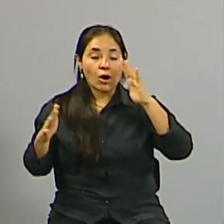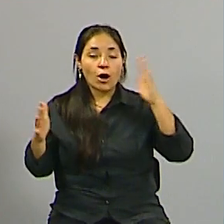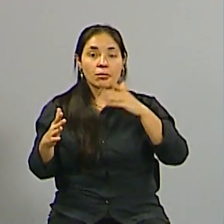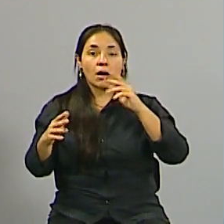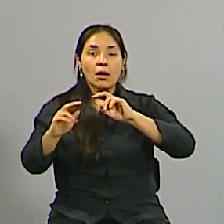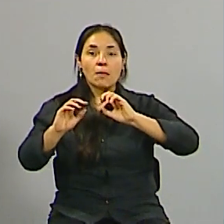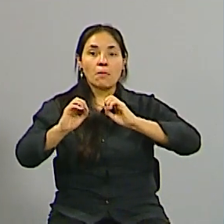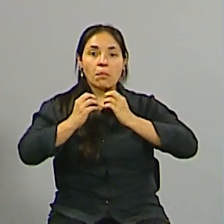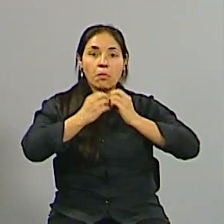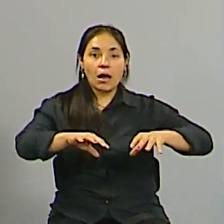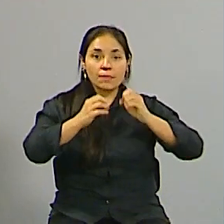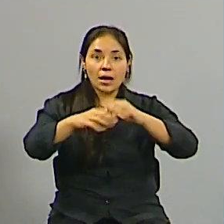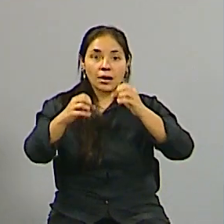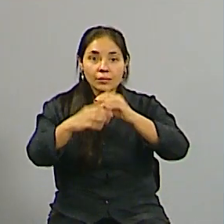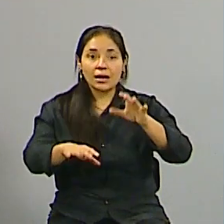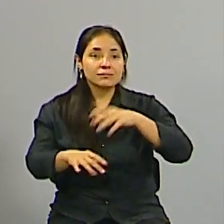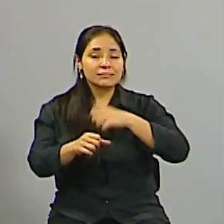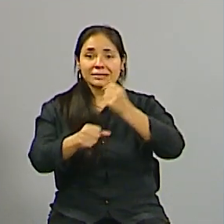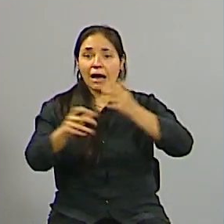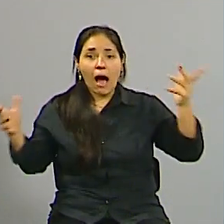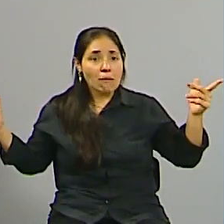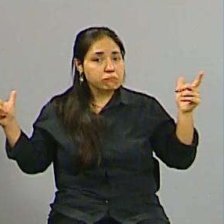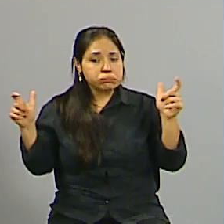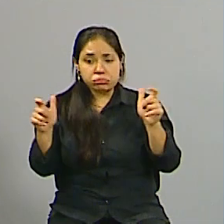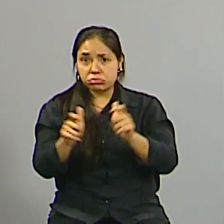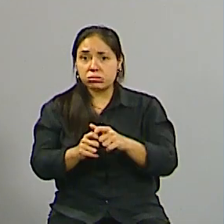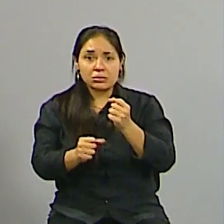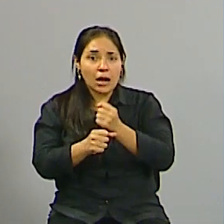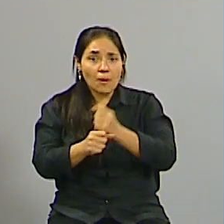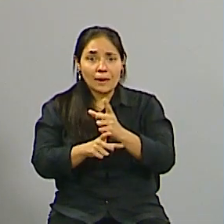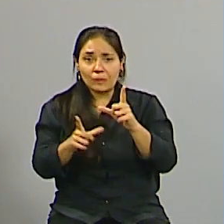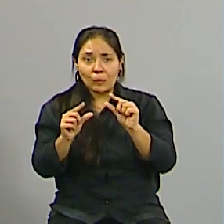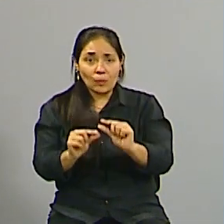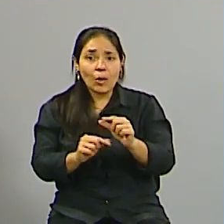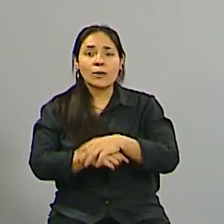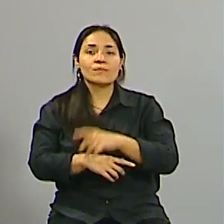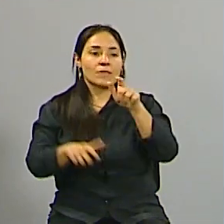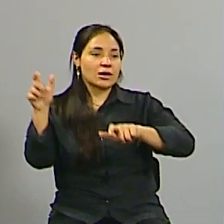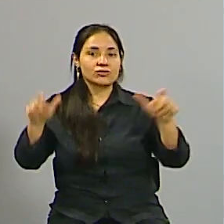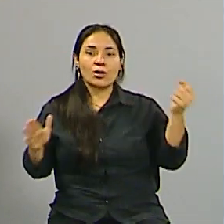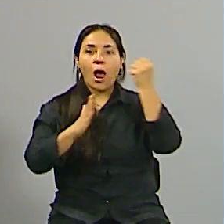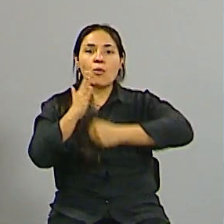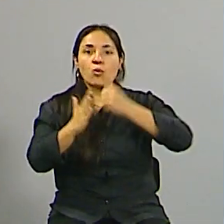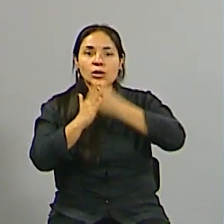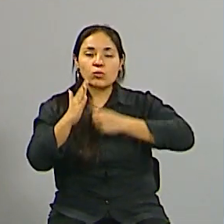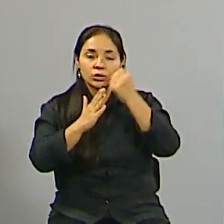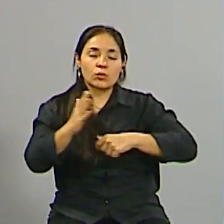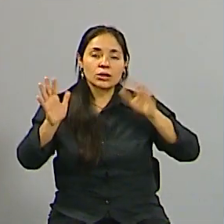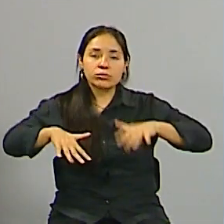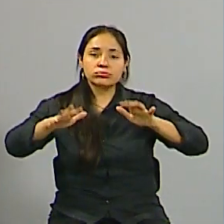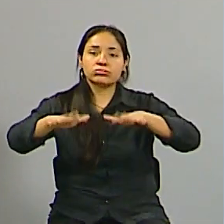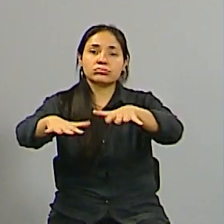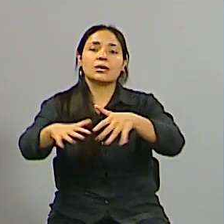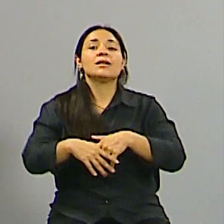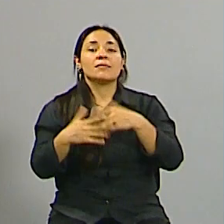desocupación desorbitado, eso genera un movimiento social y de protesta y de lucha de los trabajadores acorde, y la pobreza está